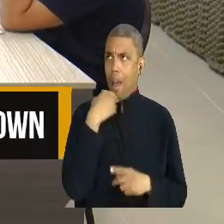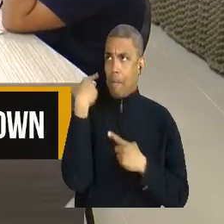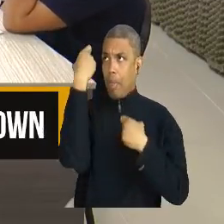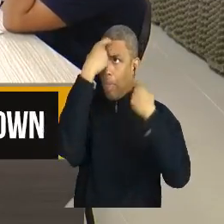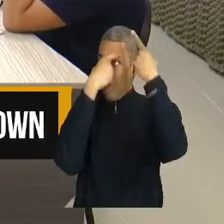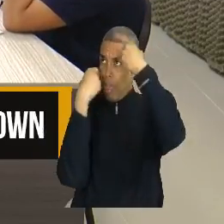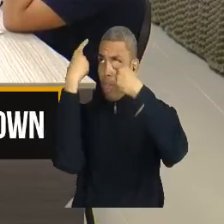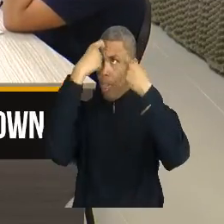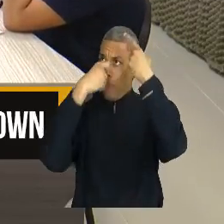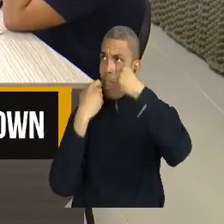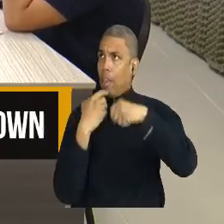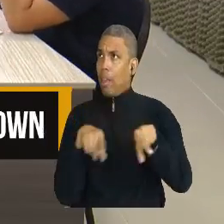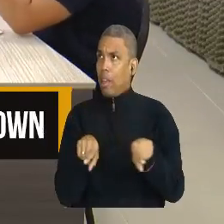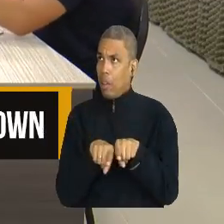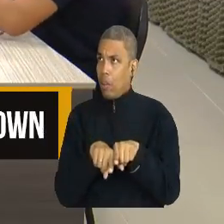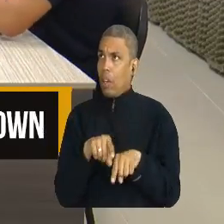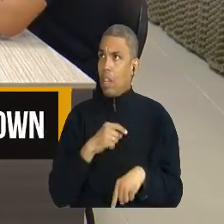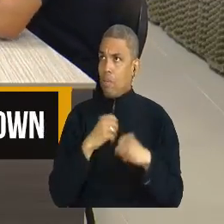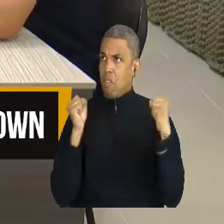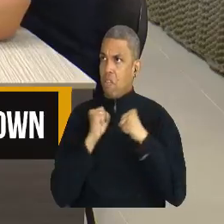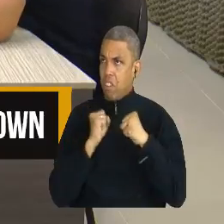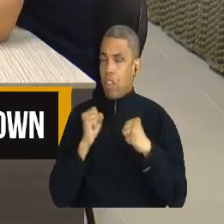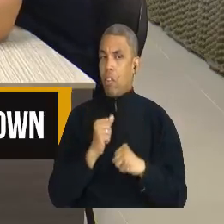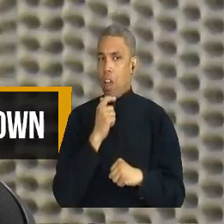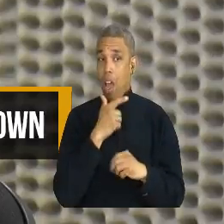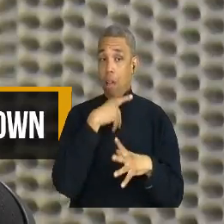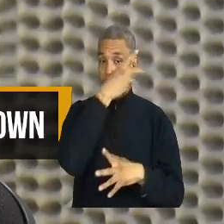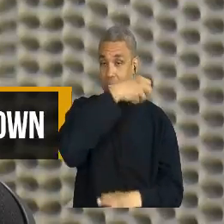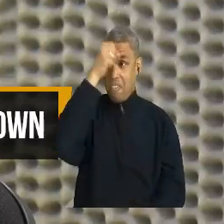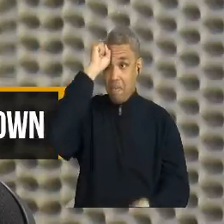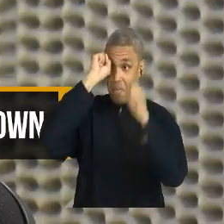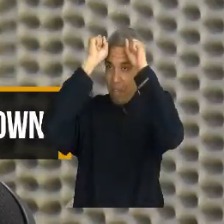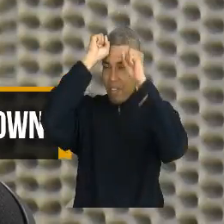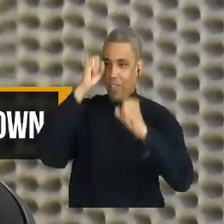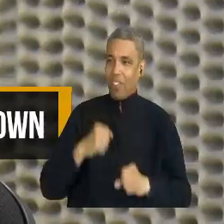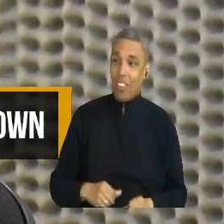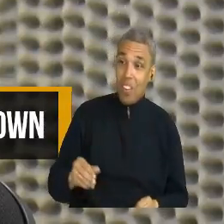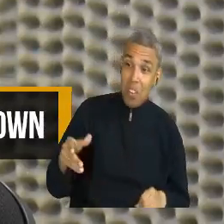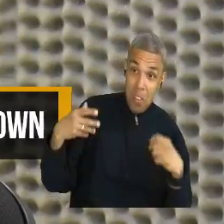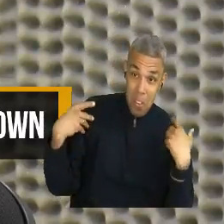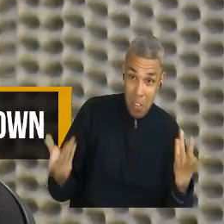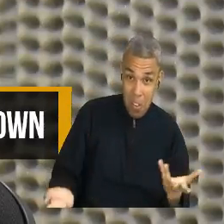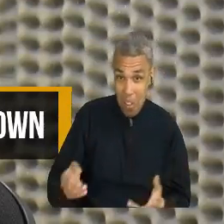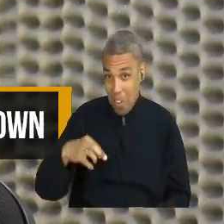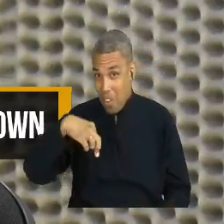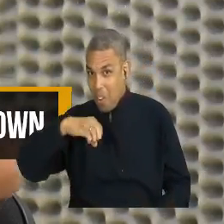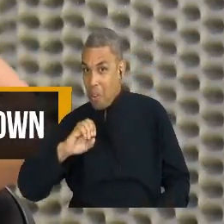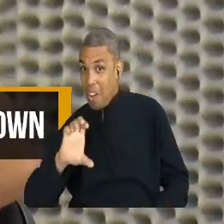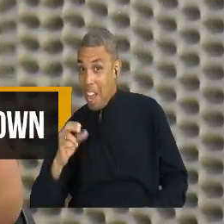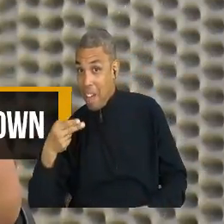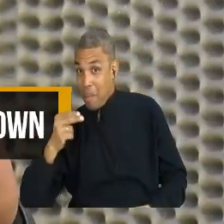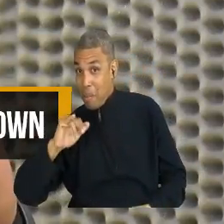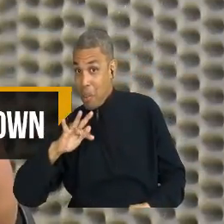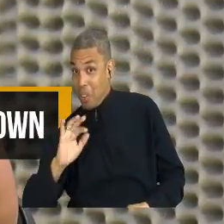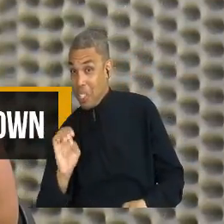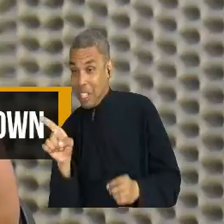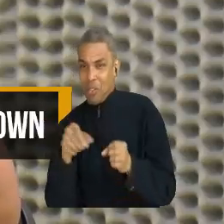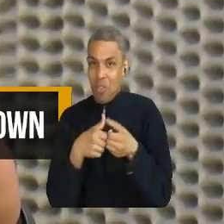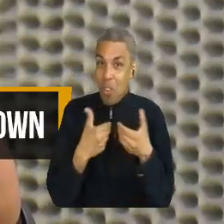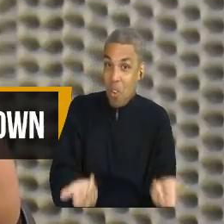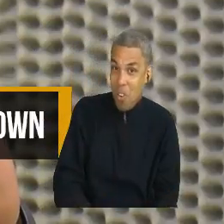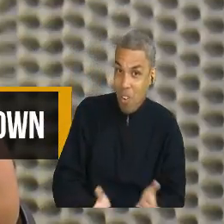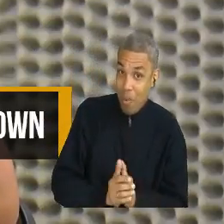llama Pocho? Se llama Pocho. ¡Pochito! ¿Cómo está? ¿De qué hora sales? Bueno,